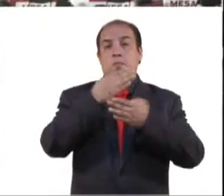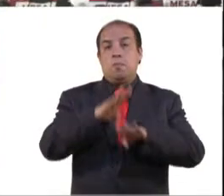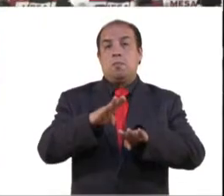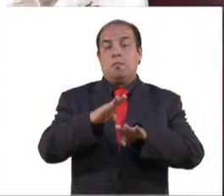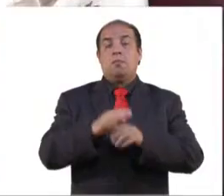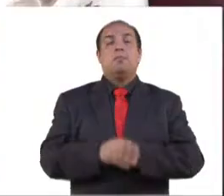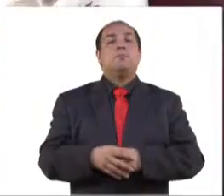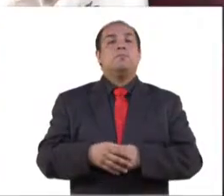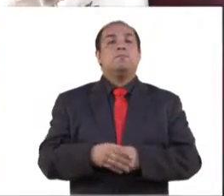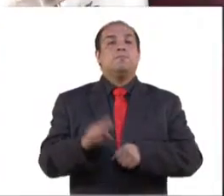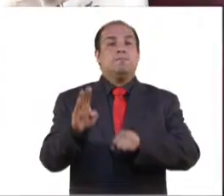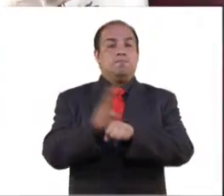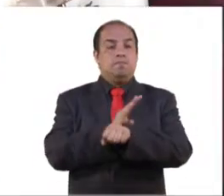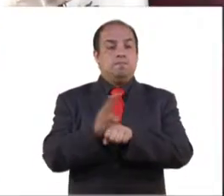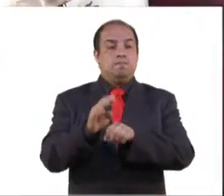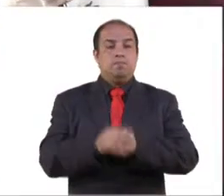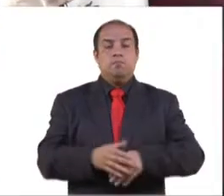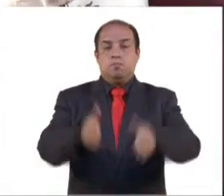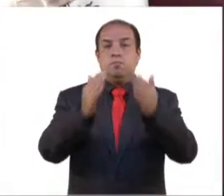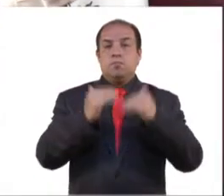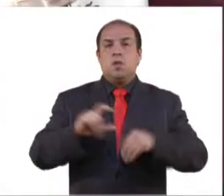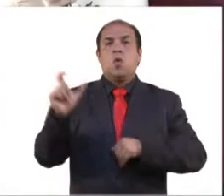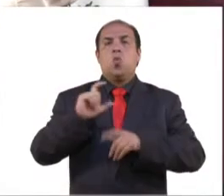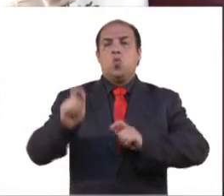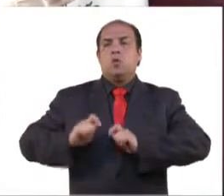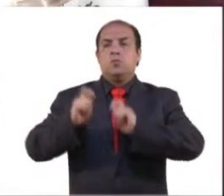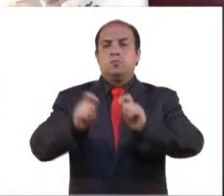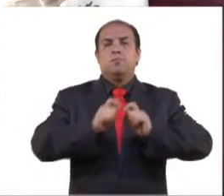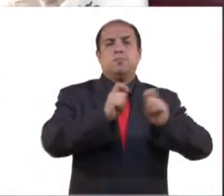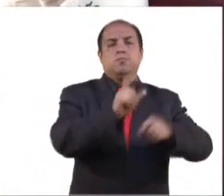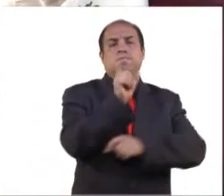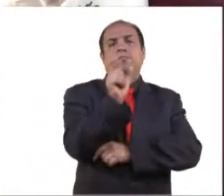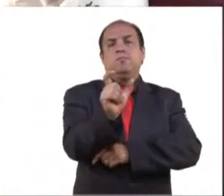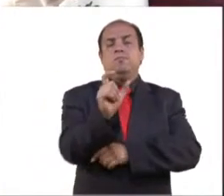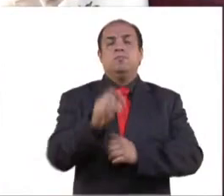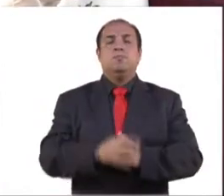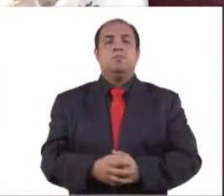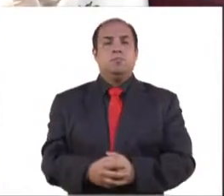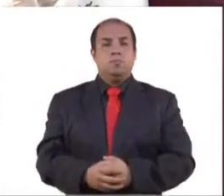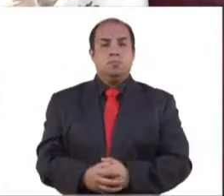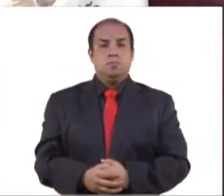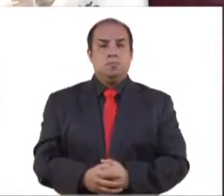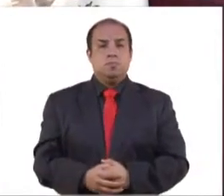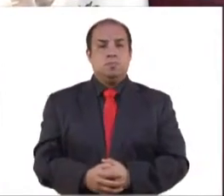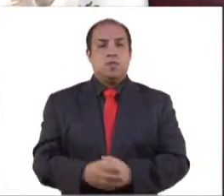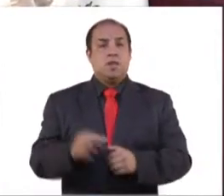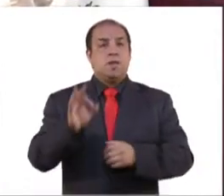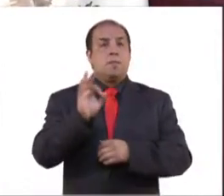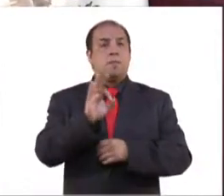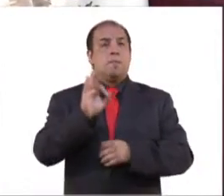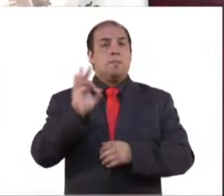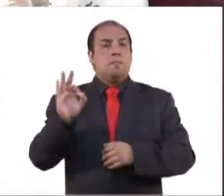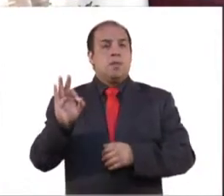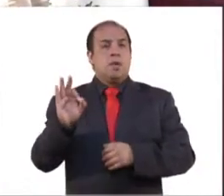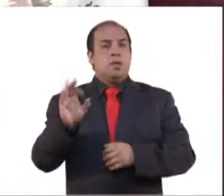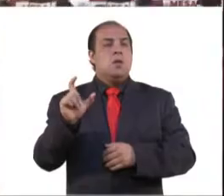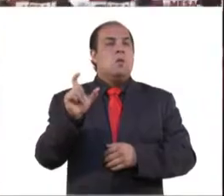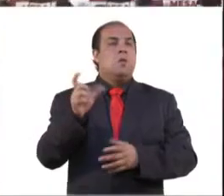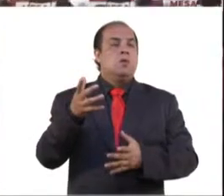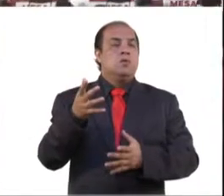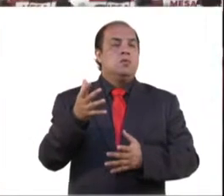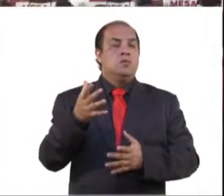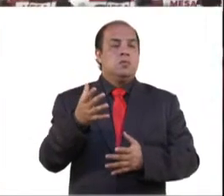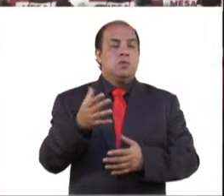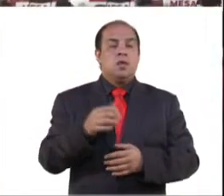Adelante. ¿Cuándo vamos a hacer la entrega de estas tarjetas? El periodo de entrega va a ser a partir